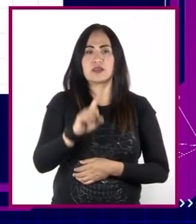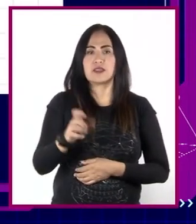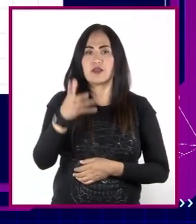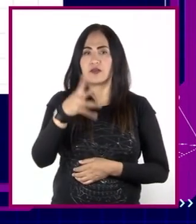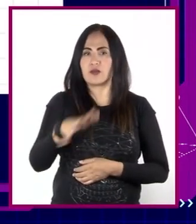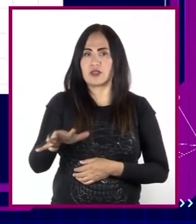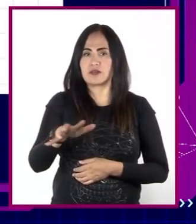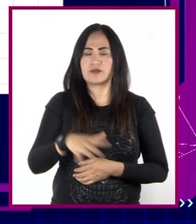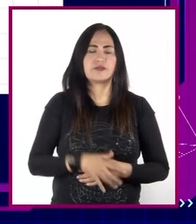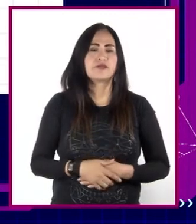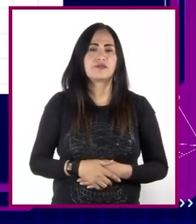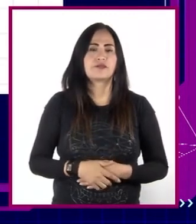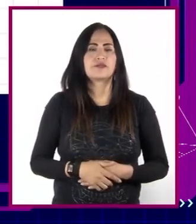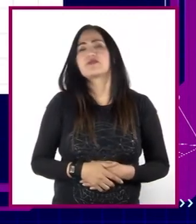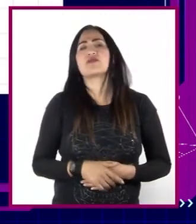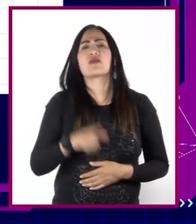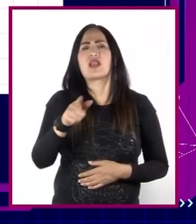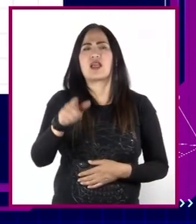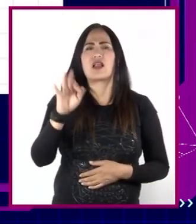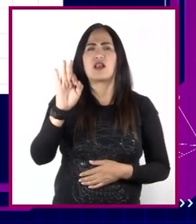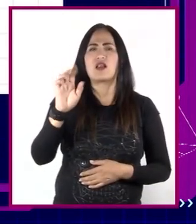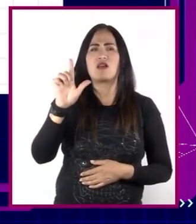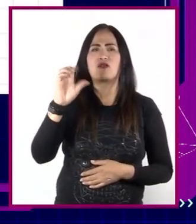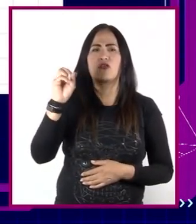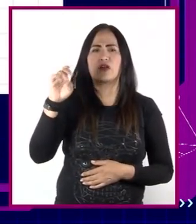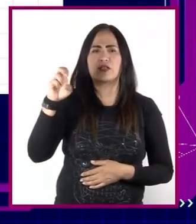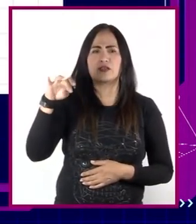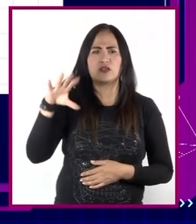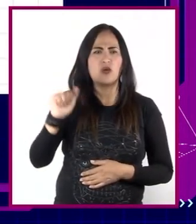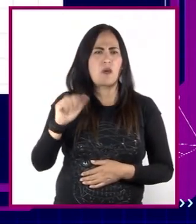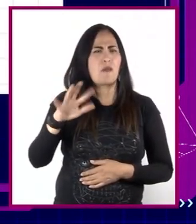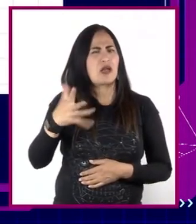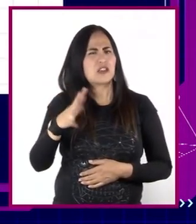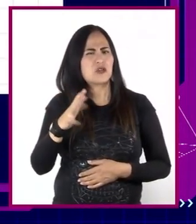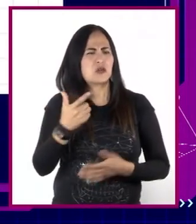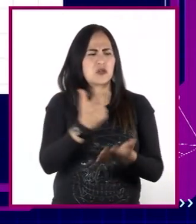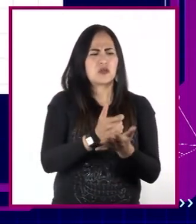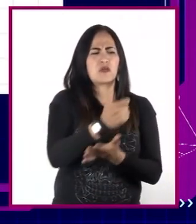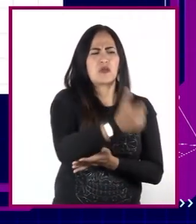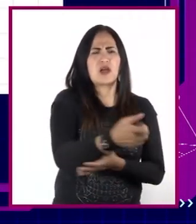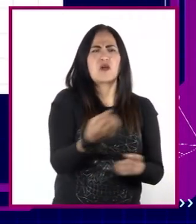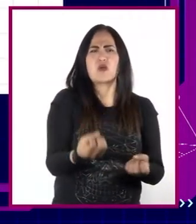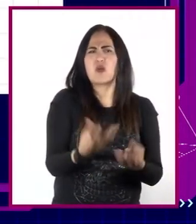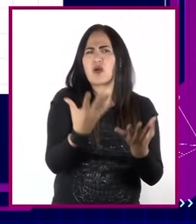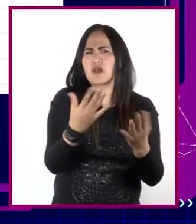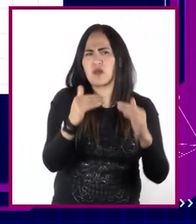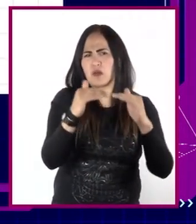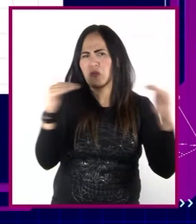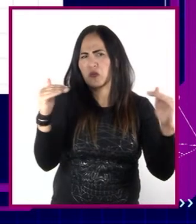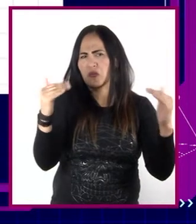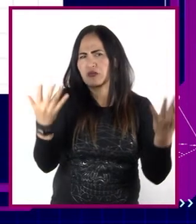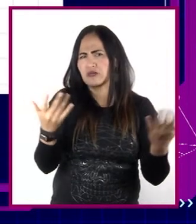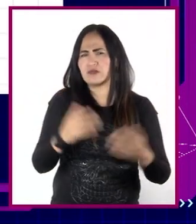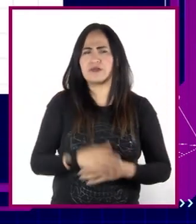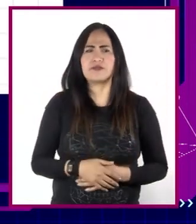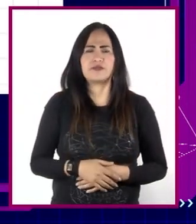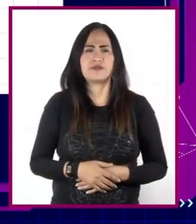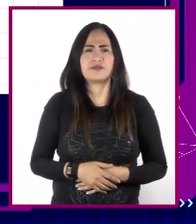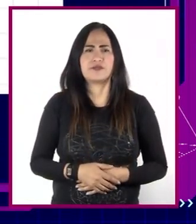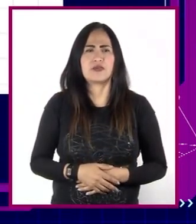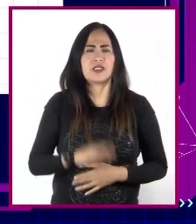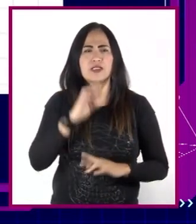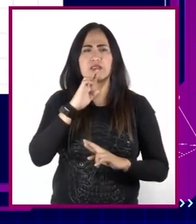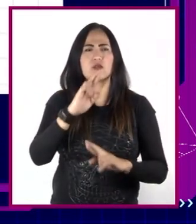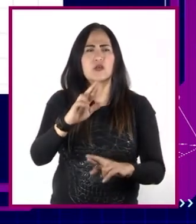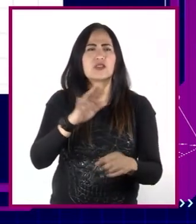110. Si le preguntáramos a Florencio cuánto cobran en promedio sus trabajadores, ¿qué nos contestaría? Al igual